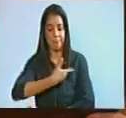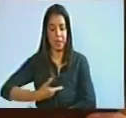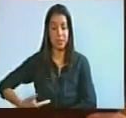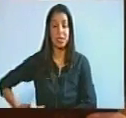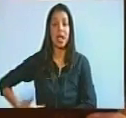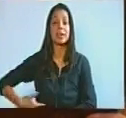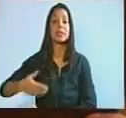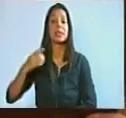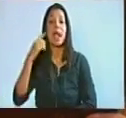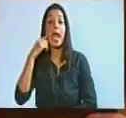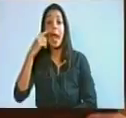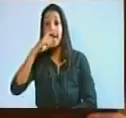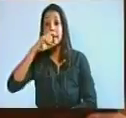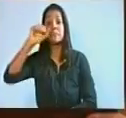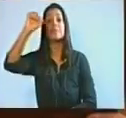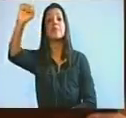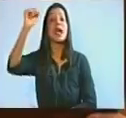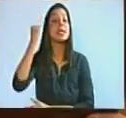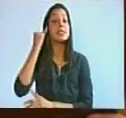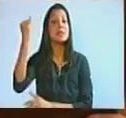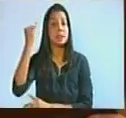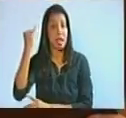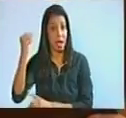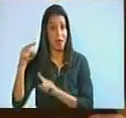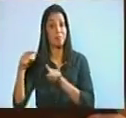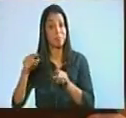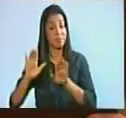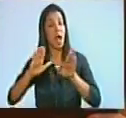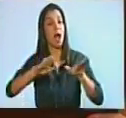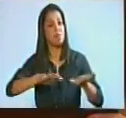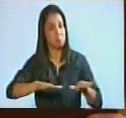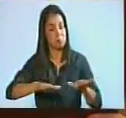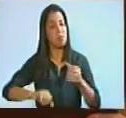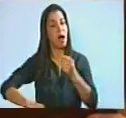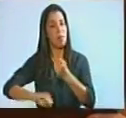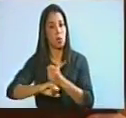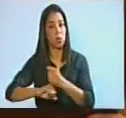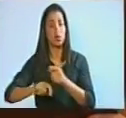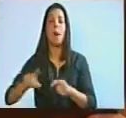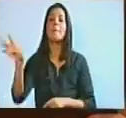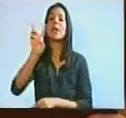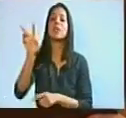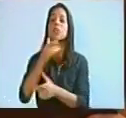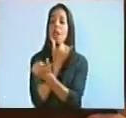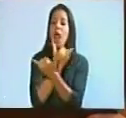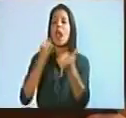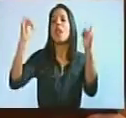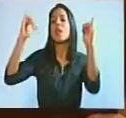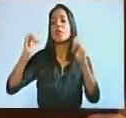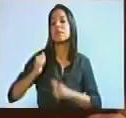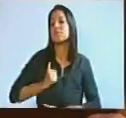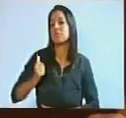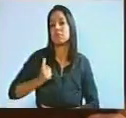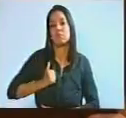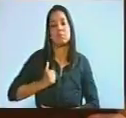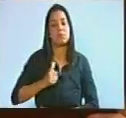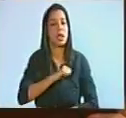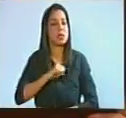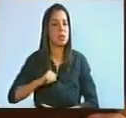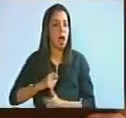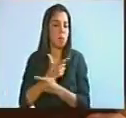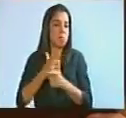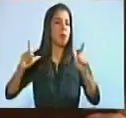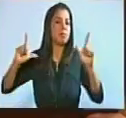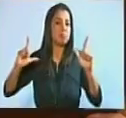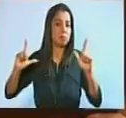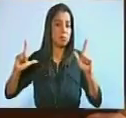de la República, Nicolás Maduro Moros, bajo los principios de soberanía e independencia, a los fines de